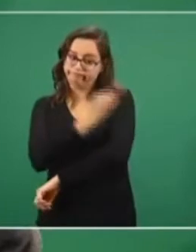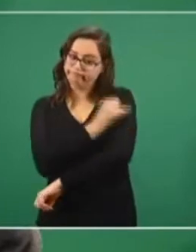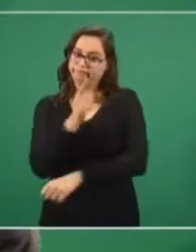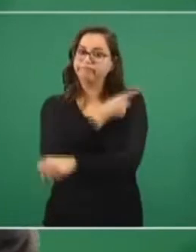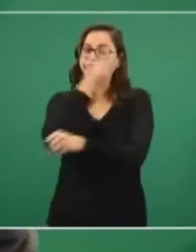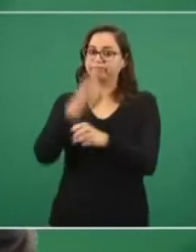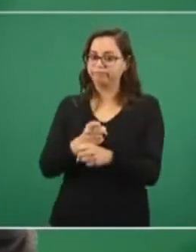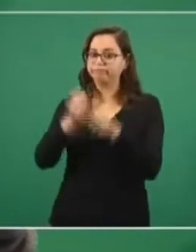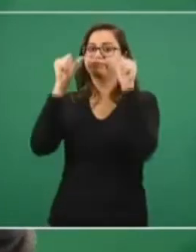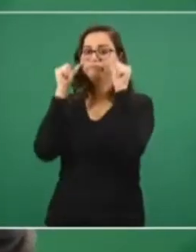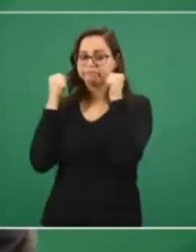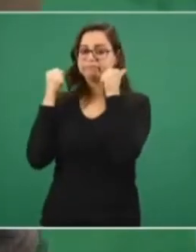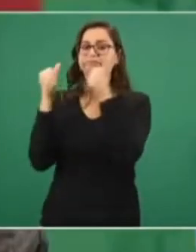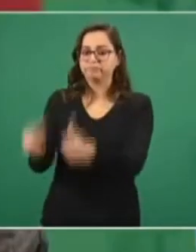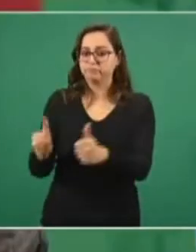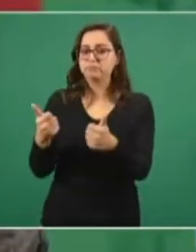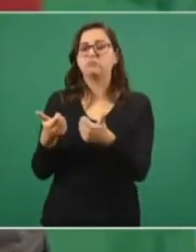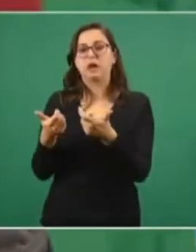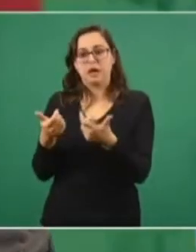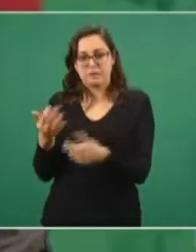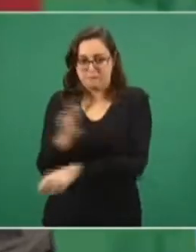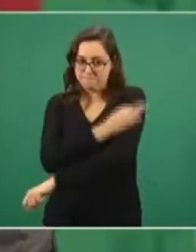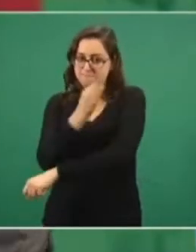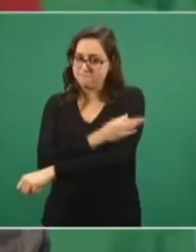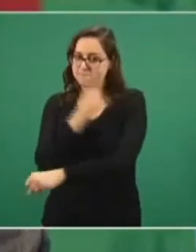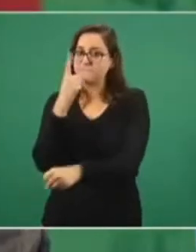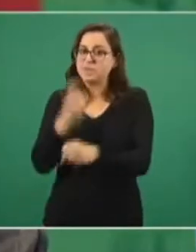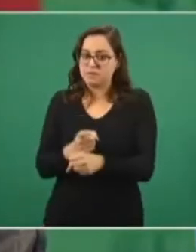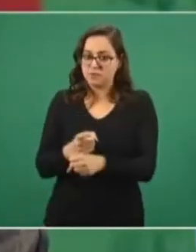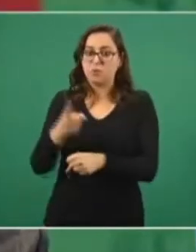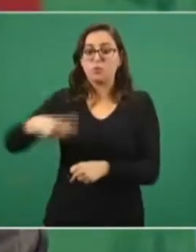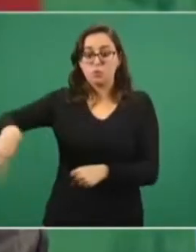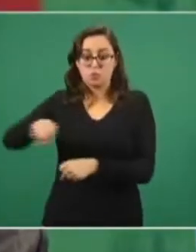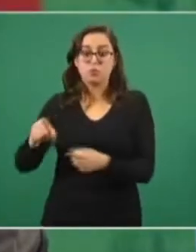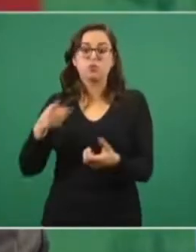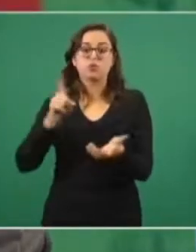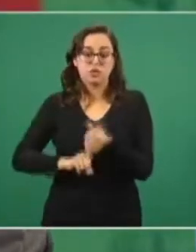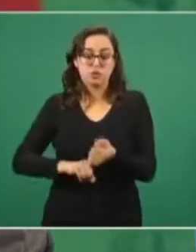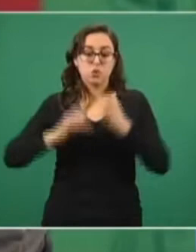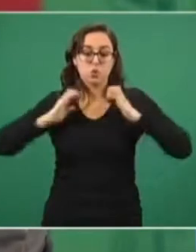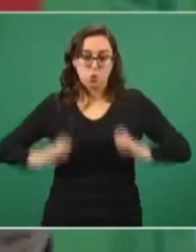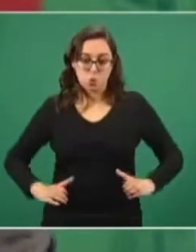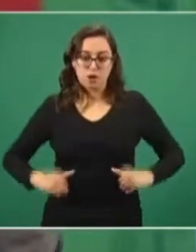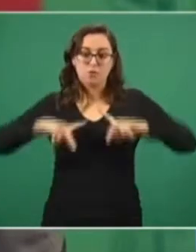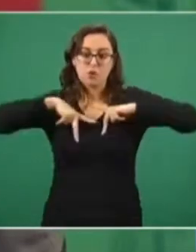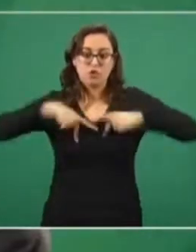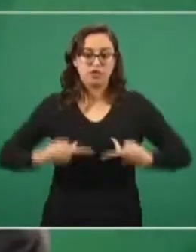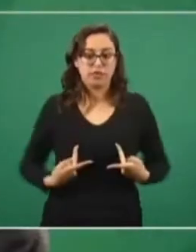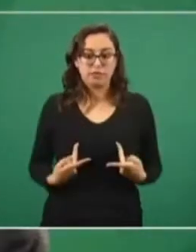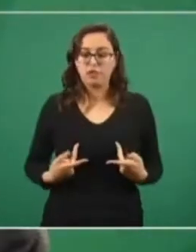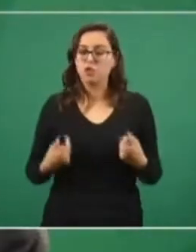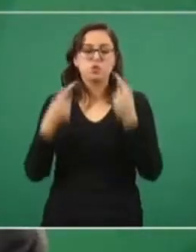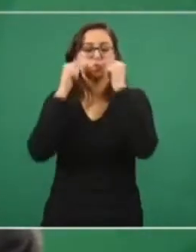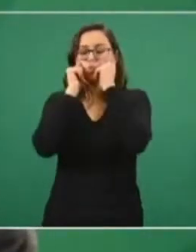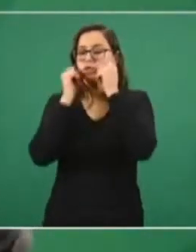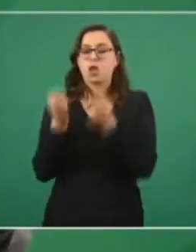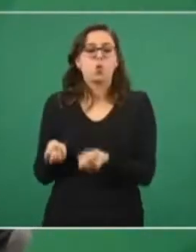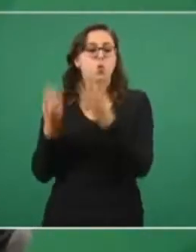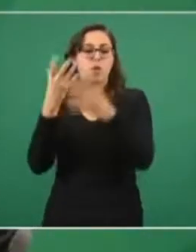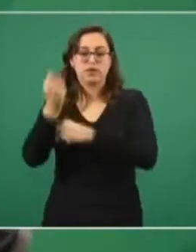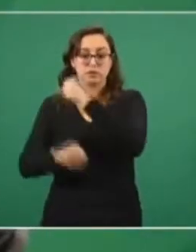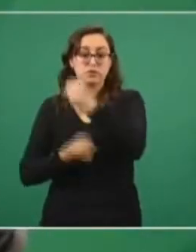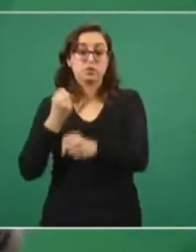Down como parte de los grupos prioritarios por padecer inmunosupresión, independientemente de la edad a la que se